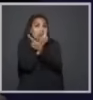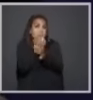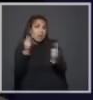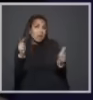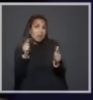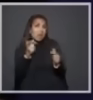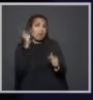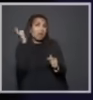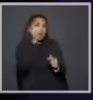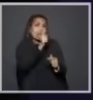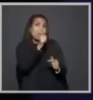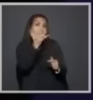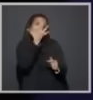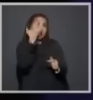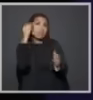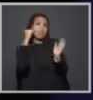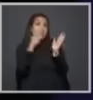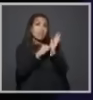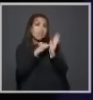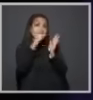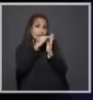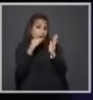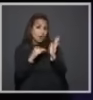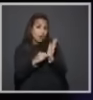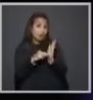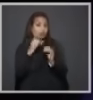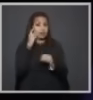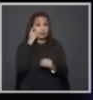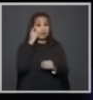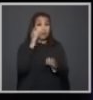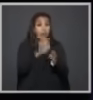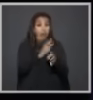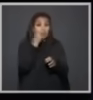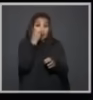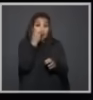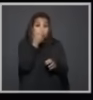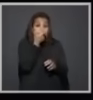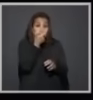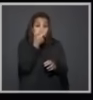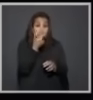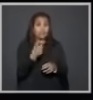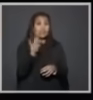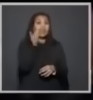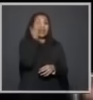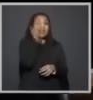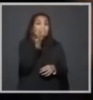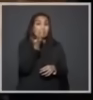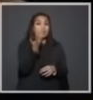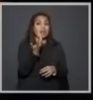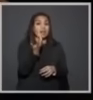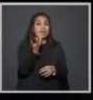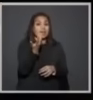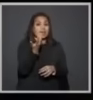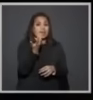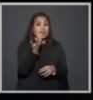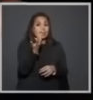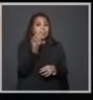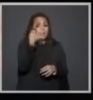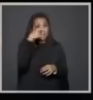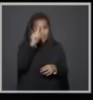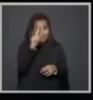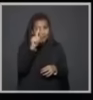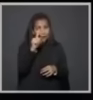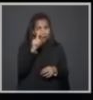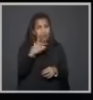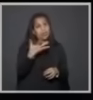de 500,000 millones. Y con eso queremos financiar los